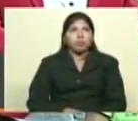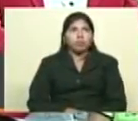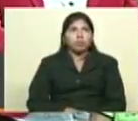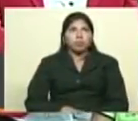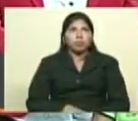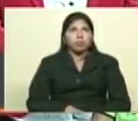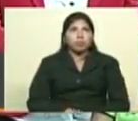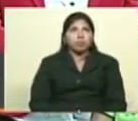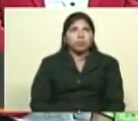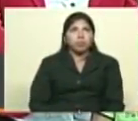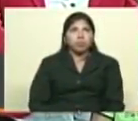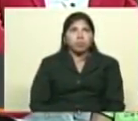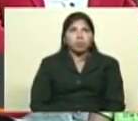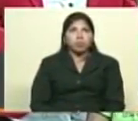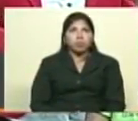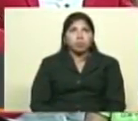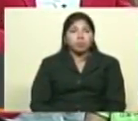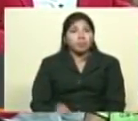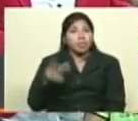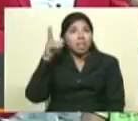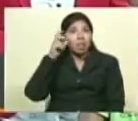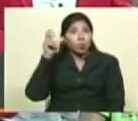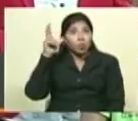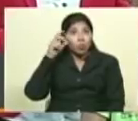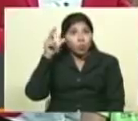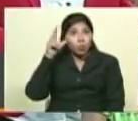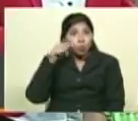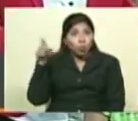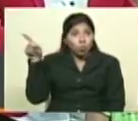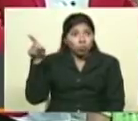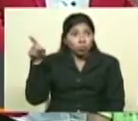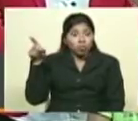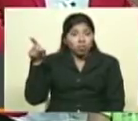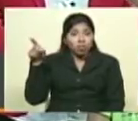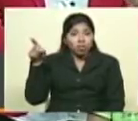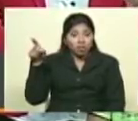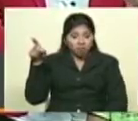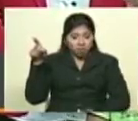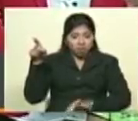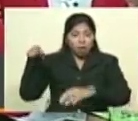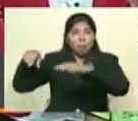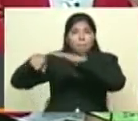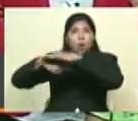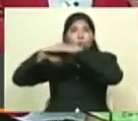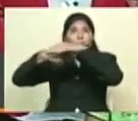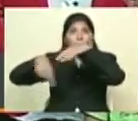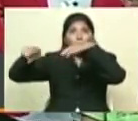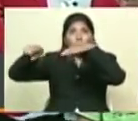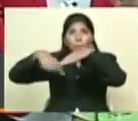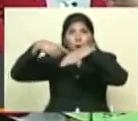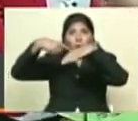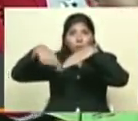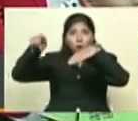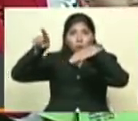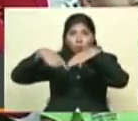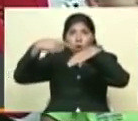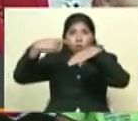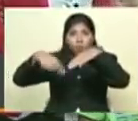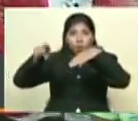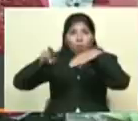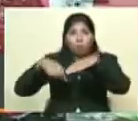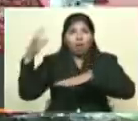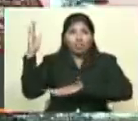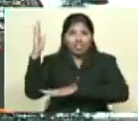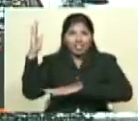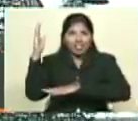suenan bonitas las campanas, ¿verdad? Las campanas de la Plaza Bolívar de Caracas suenan anunciando los buenos tiempos que